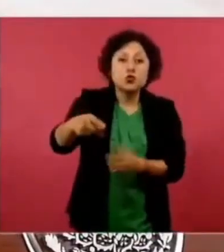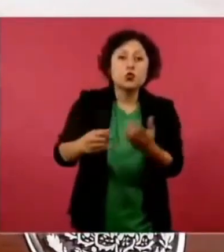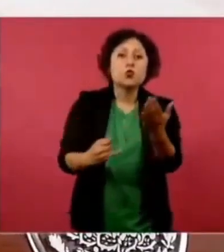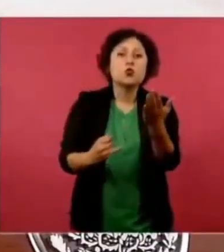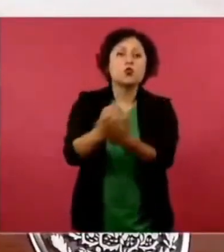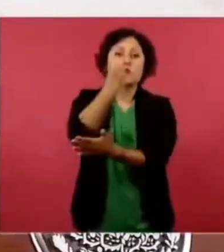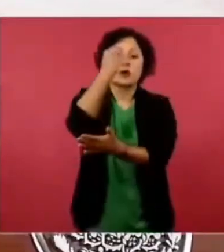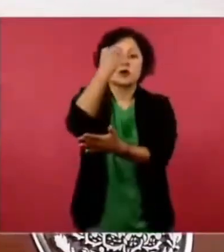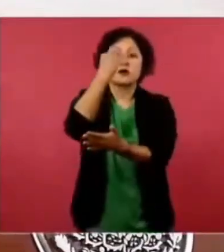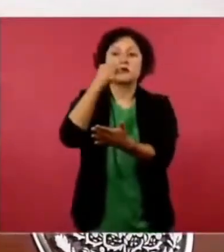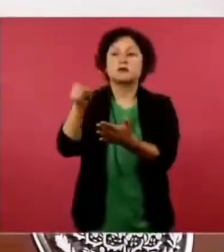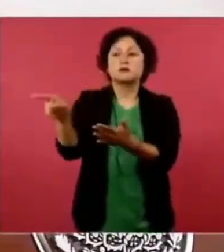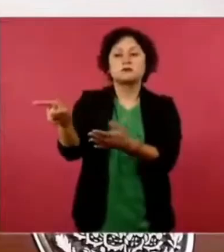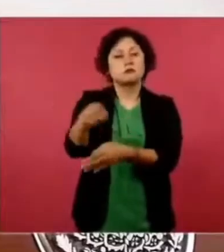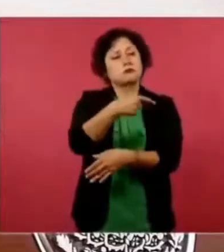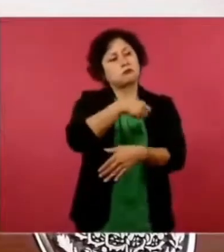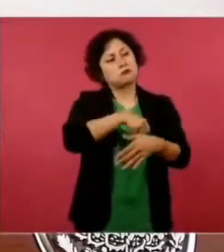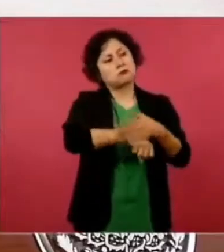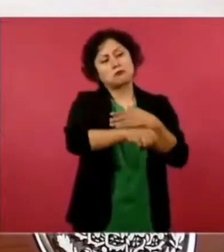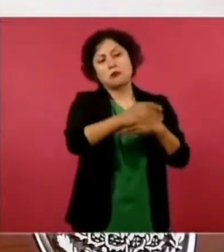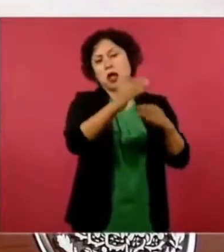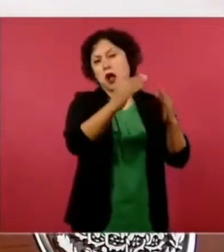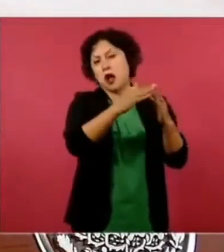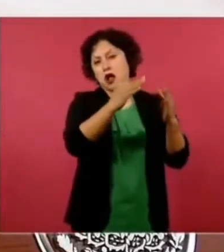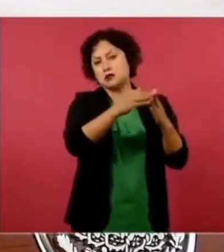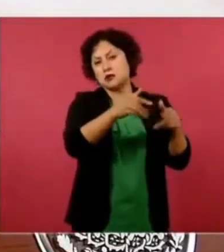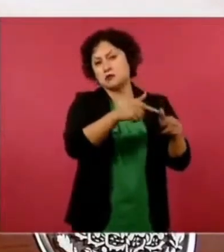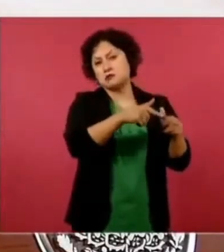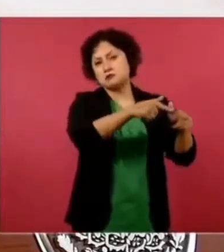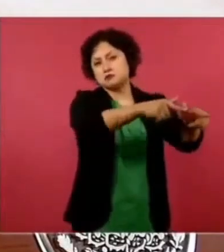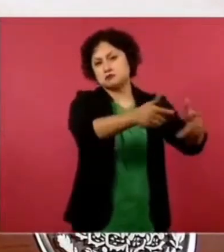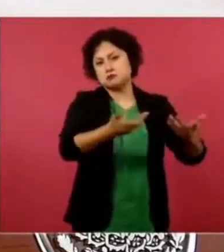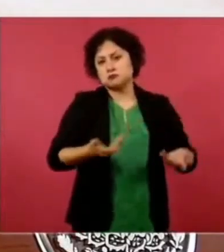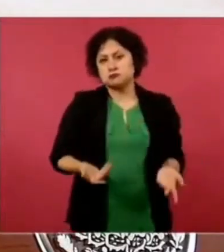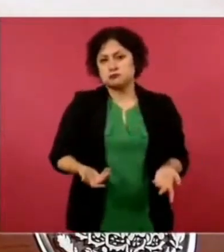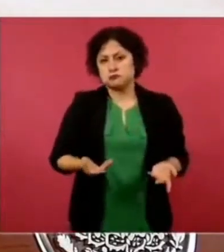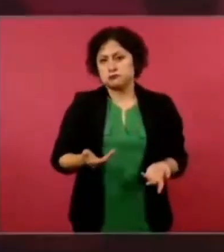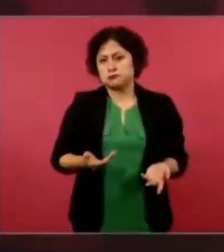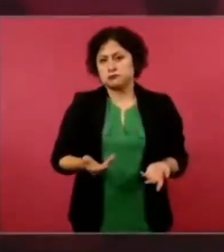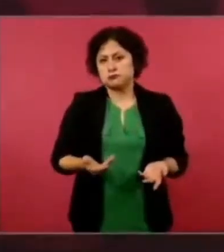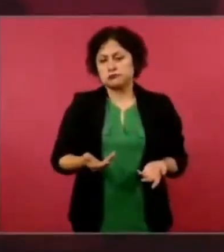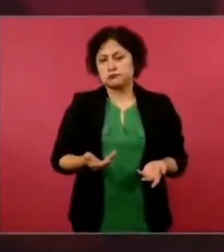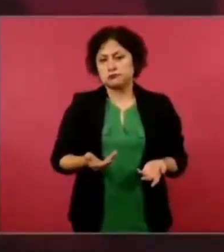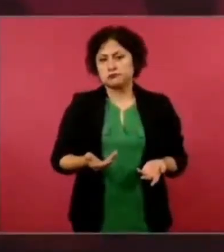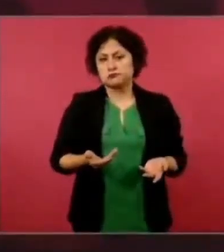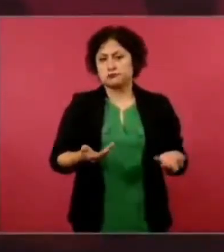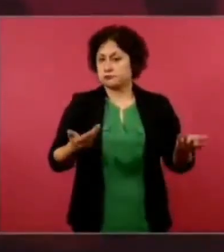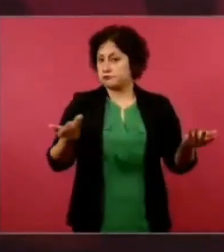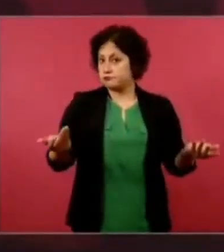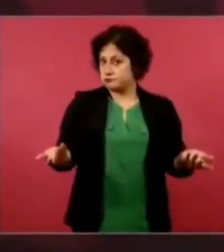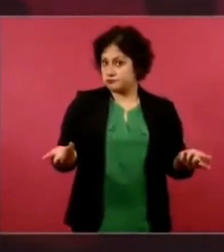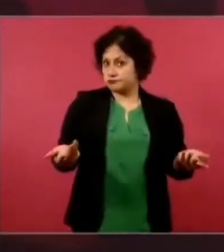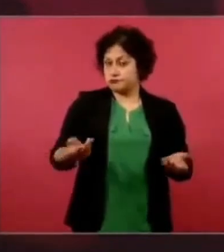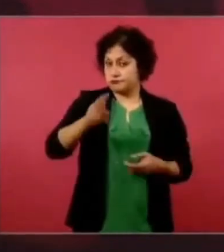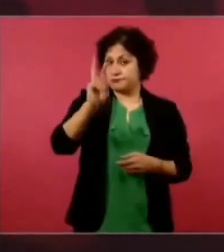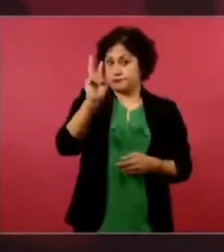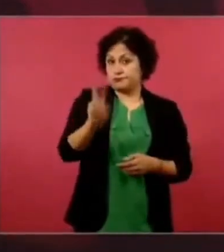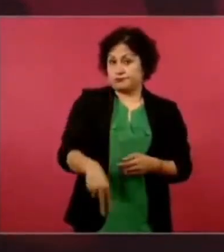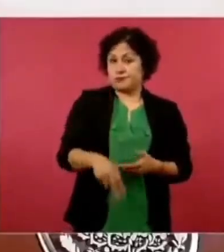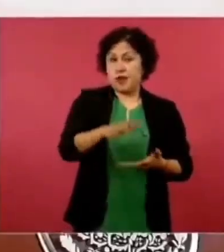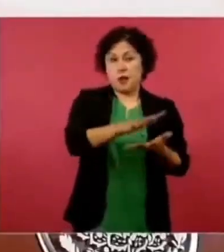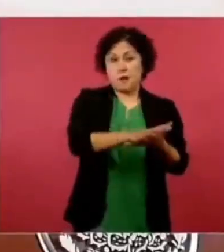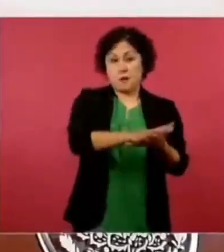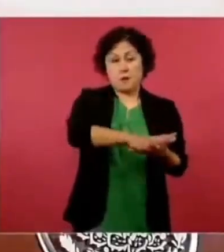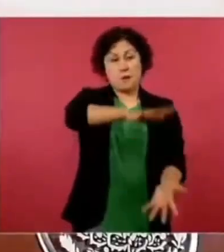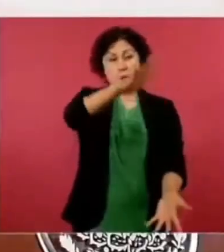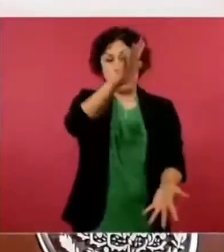¿sí?, en su domicilio. ¿Qué es lo que piden en general? Pues esto está